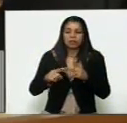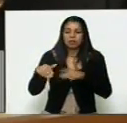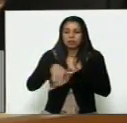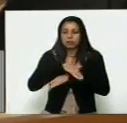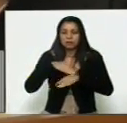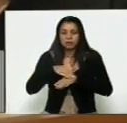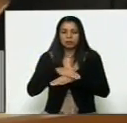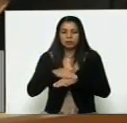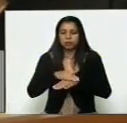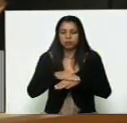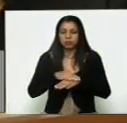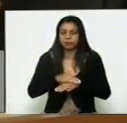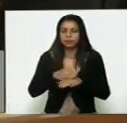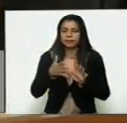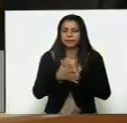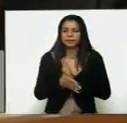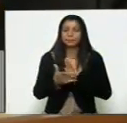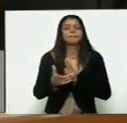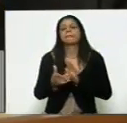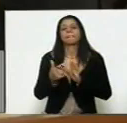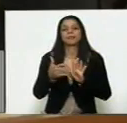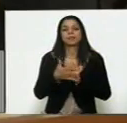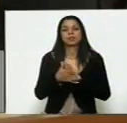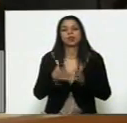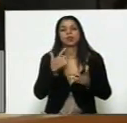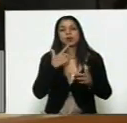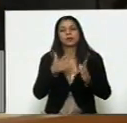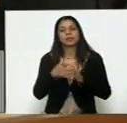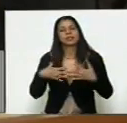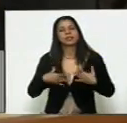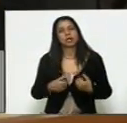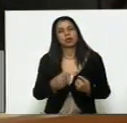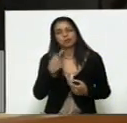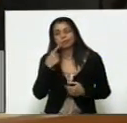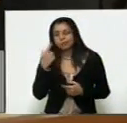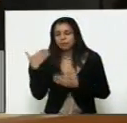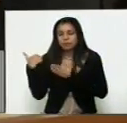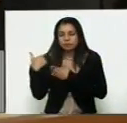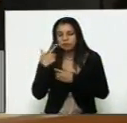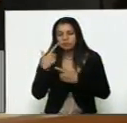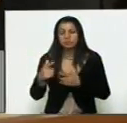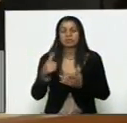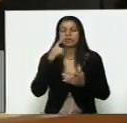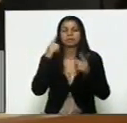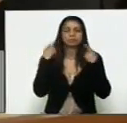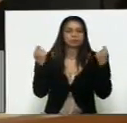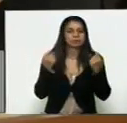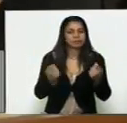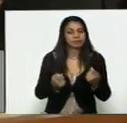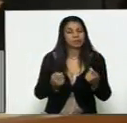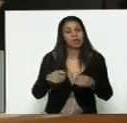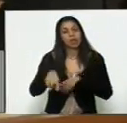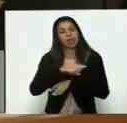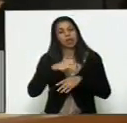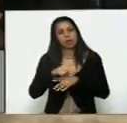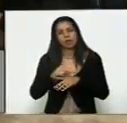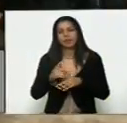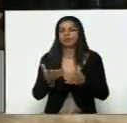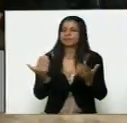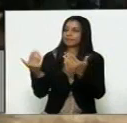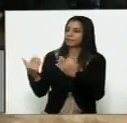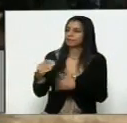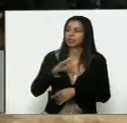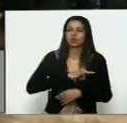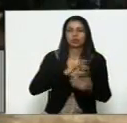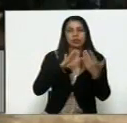del Poder Popular con competencia en materia de salud. El Estado, con la participación activa de la